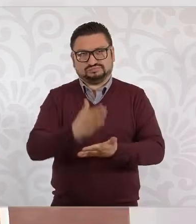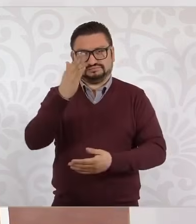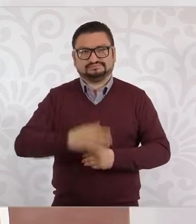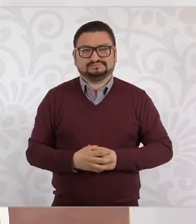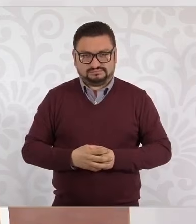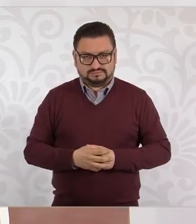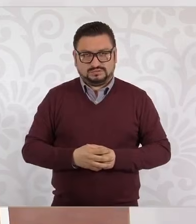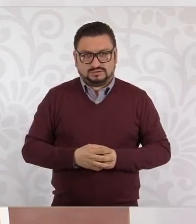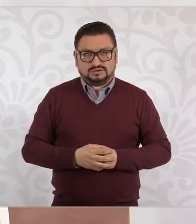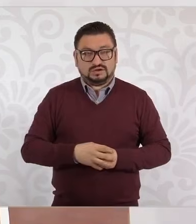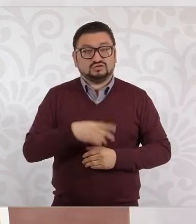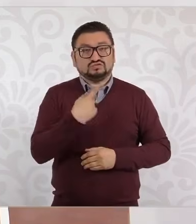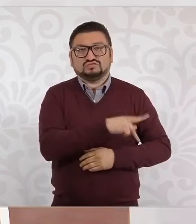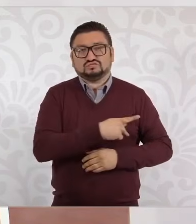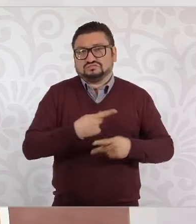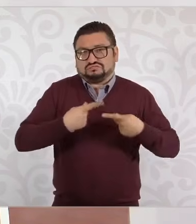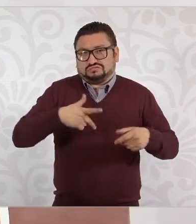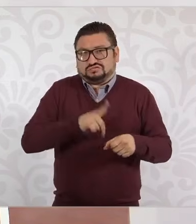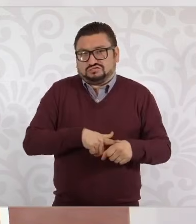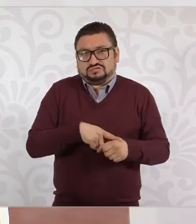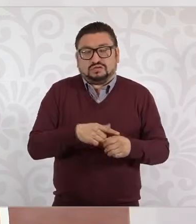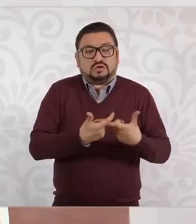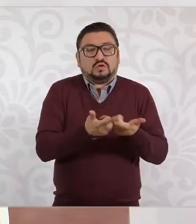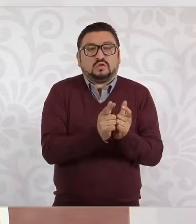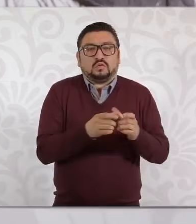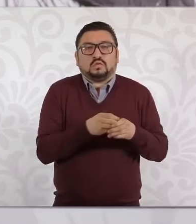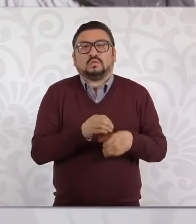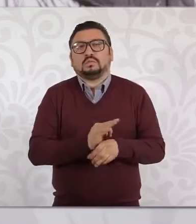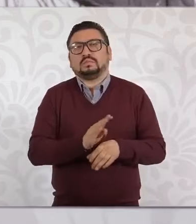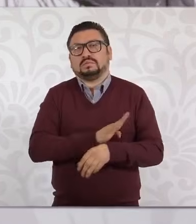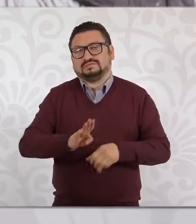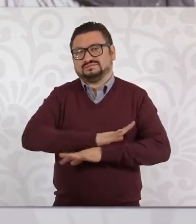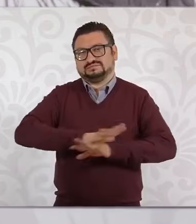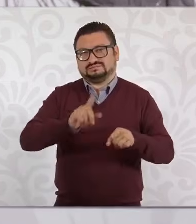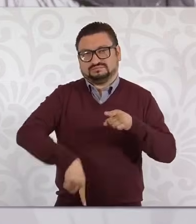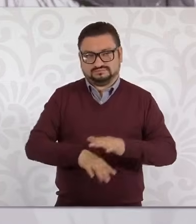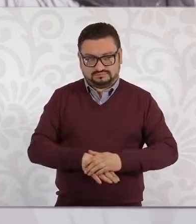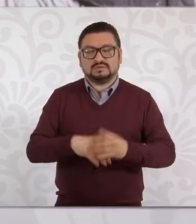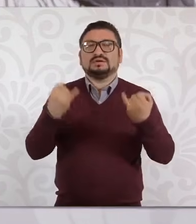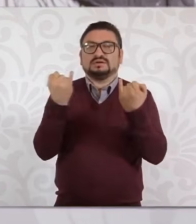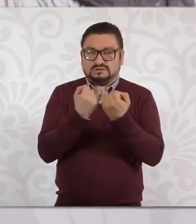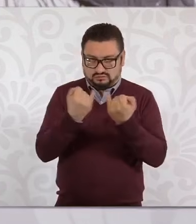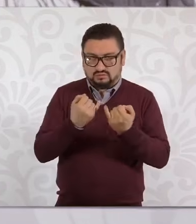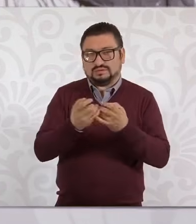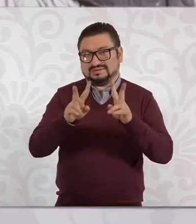con puro beneficio personal para unos cuantos. Igual vamos a ver casos de refresqueras